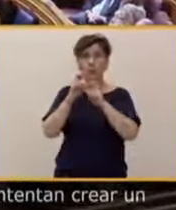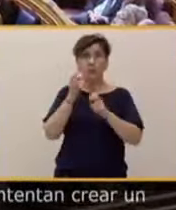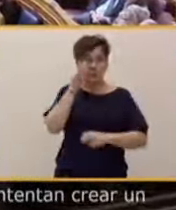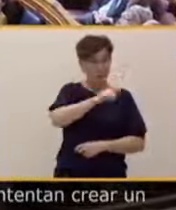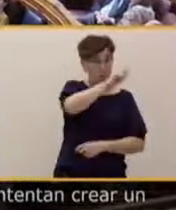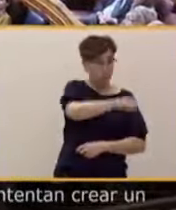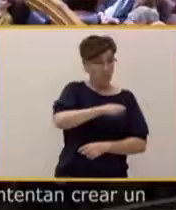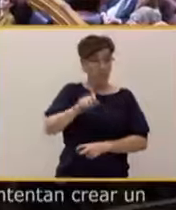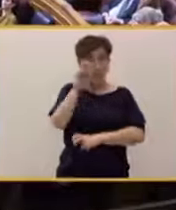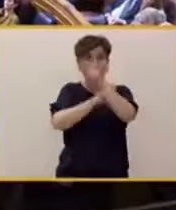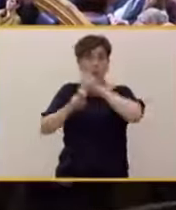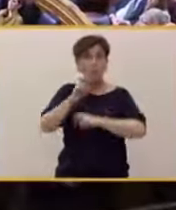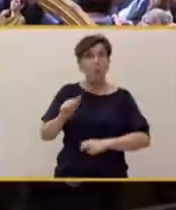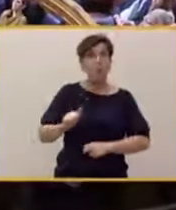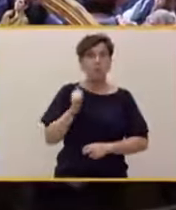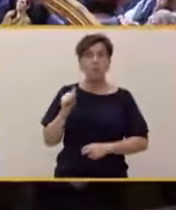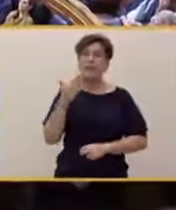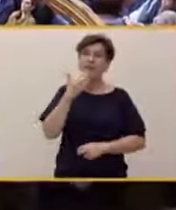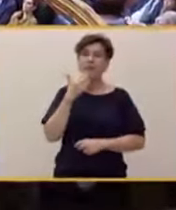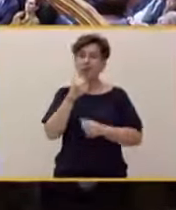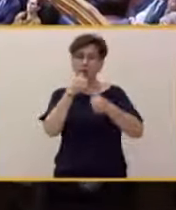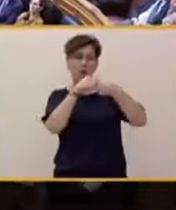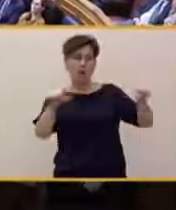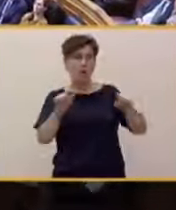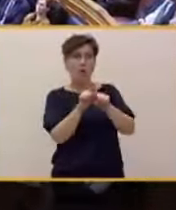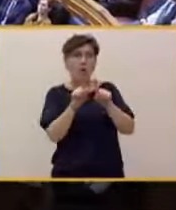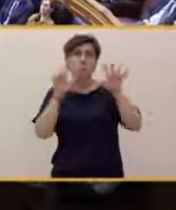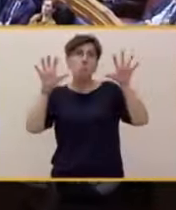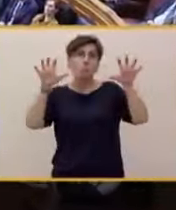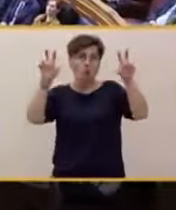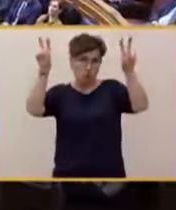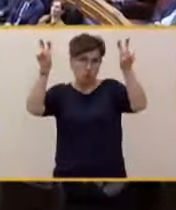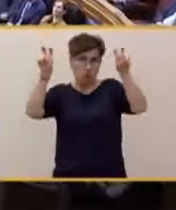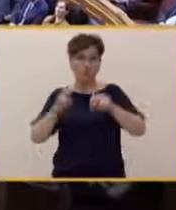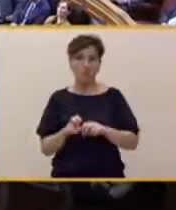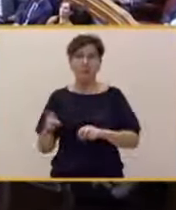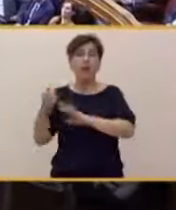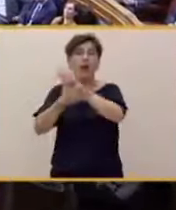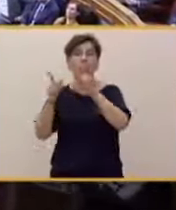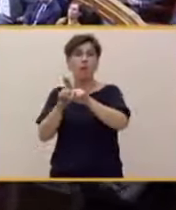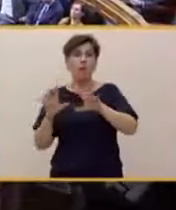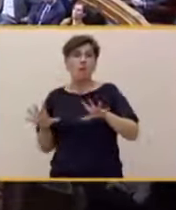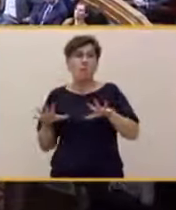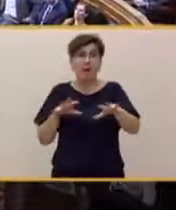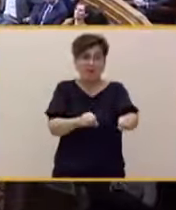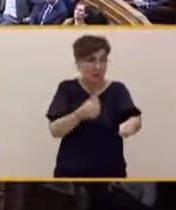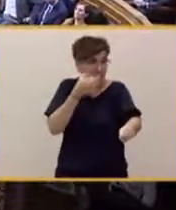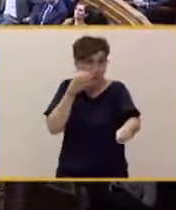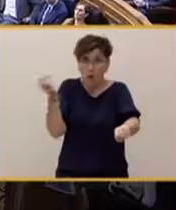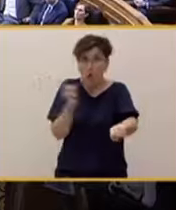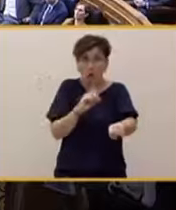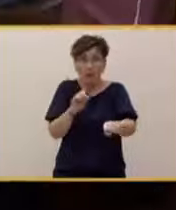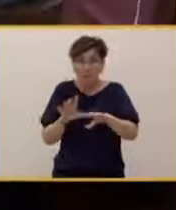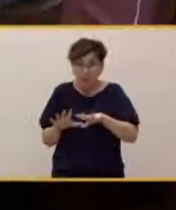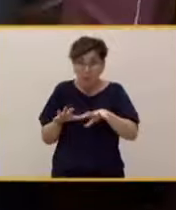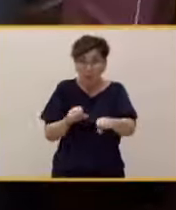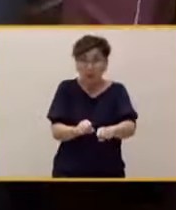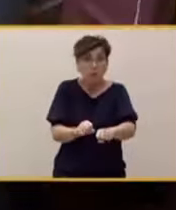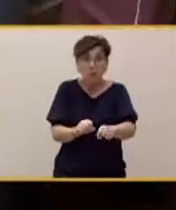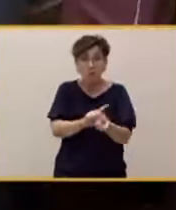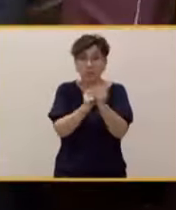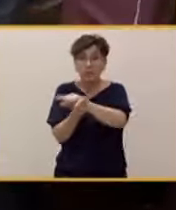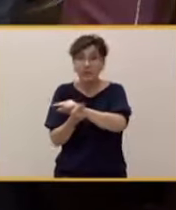pregunto eso para que me respondas sobre eso. Si no responde, va a aplicar el mismo criterio. Es el claro ejemplo de las preguntas de sesión de control, por eso cuando digo, parece que hace